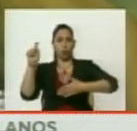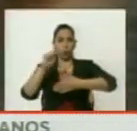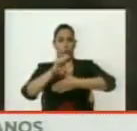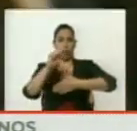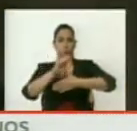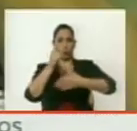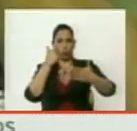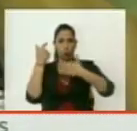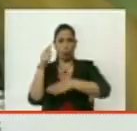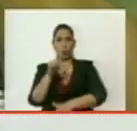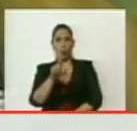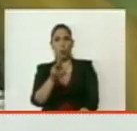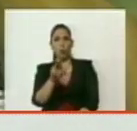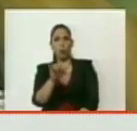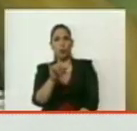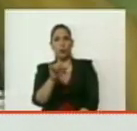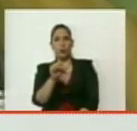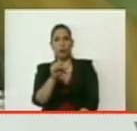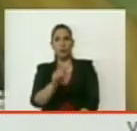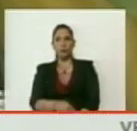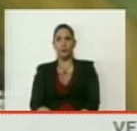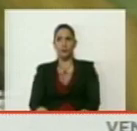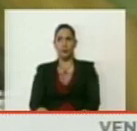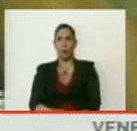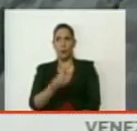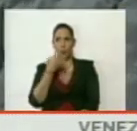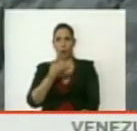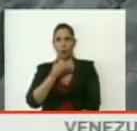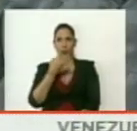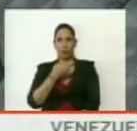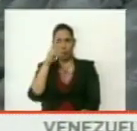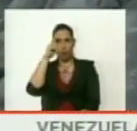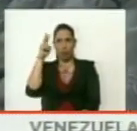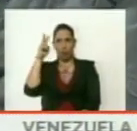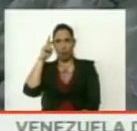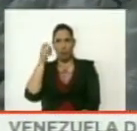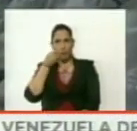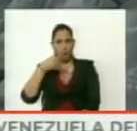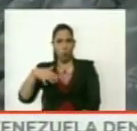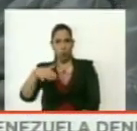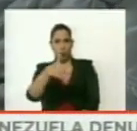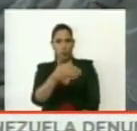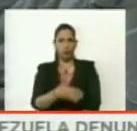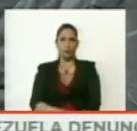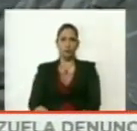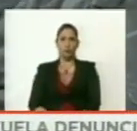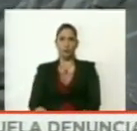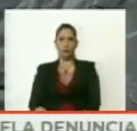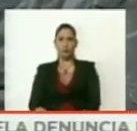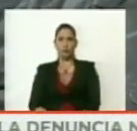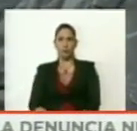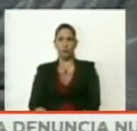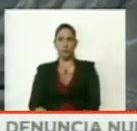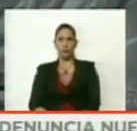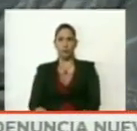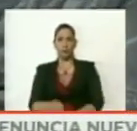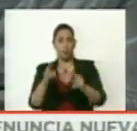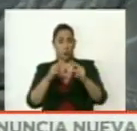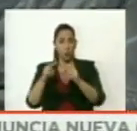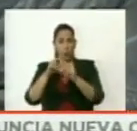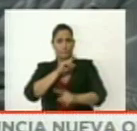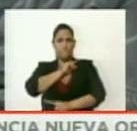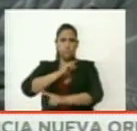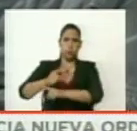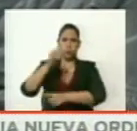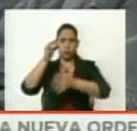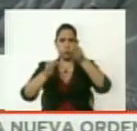Luis Tavera. Buenas tardes, canciller, y al público presente. Desde que se conoció esta orden